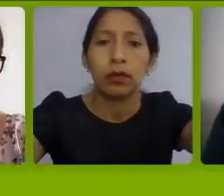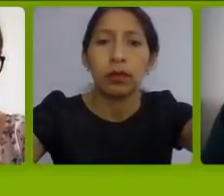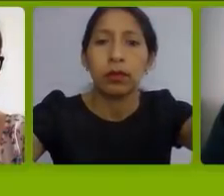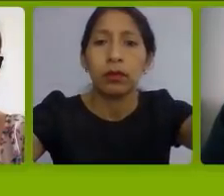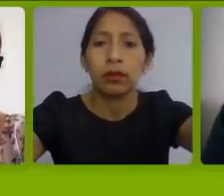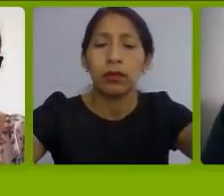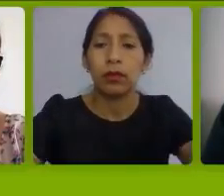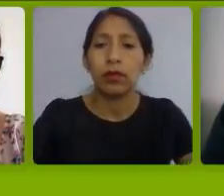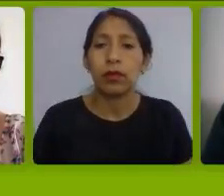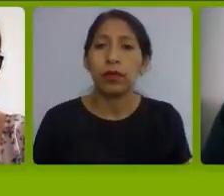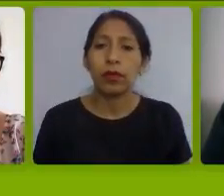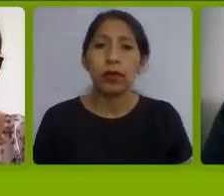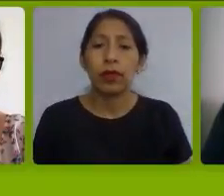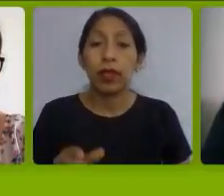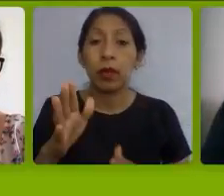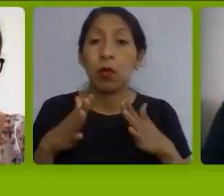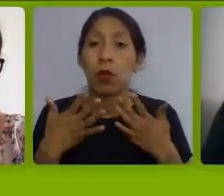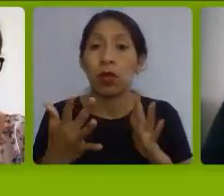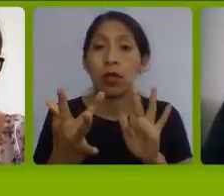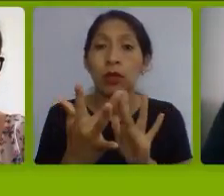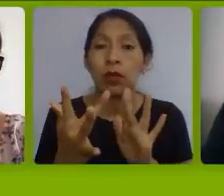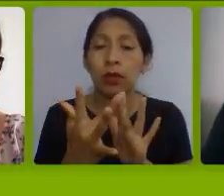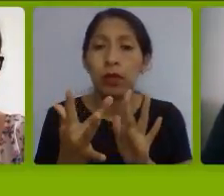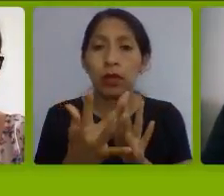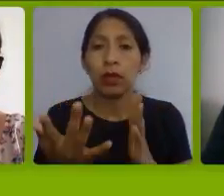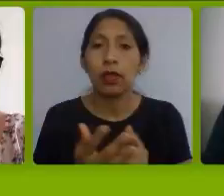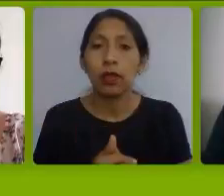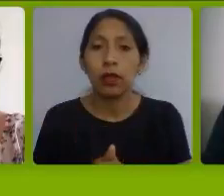Y puedan ustedes contactarlos directamente porque